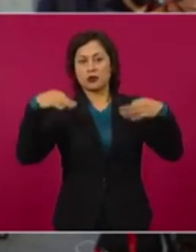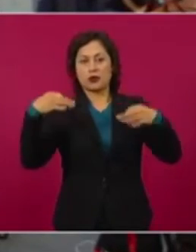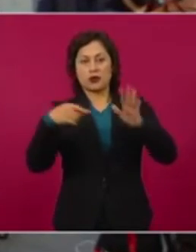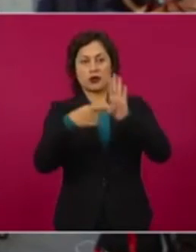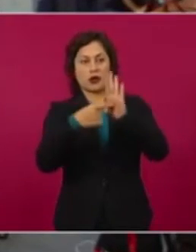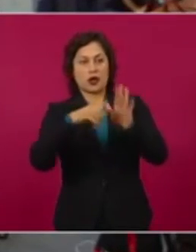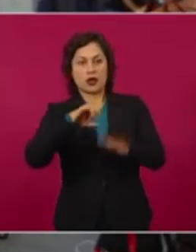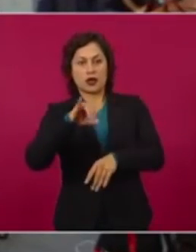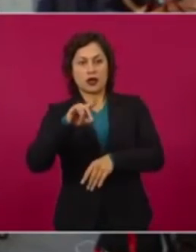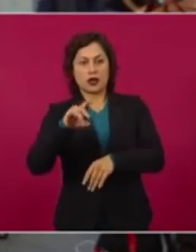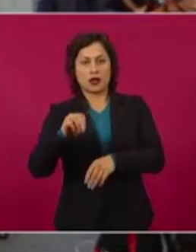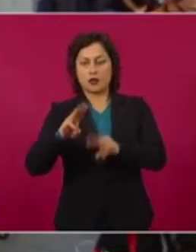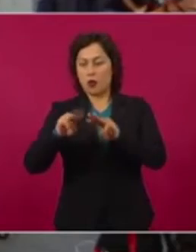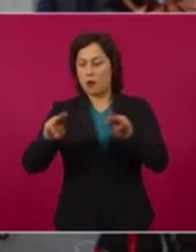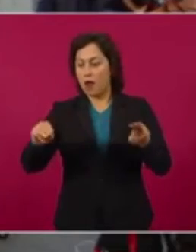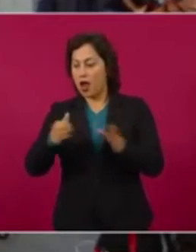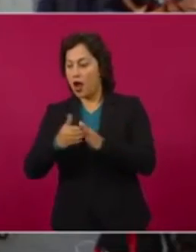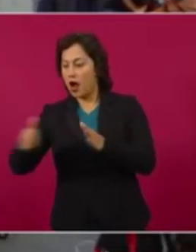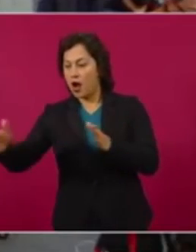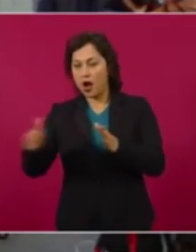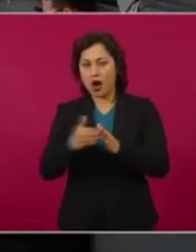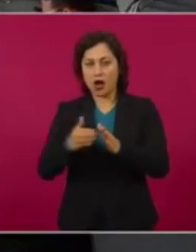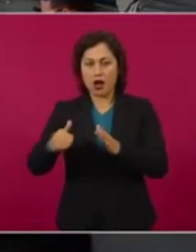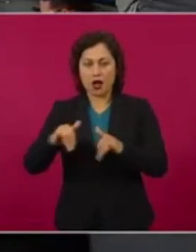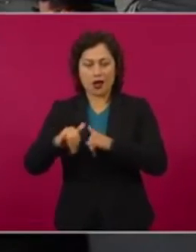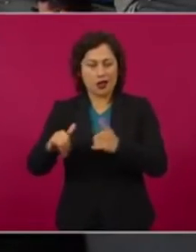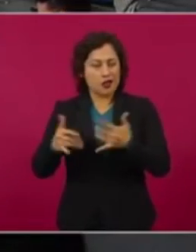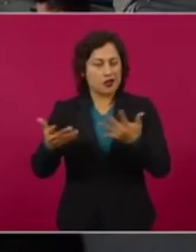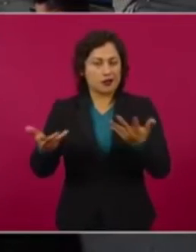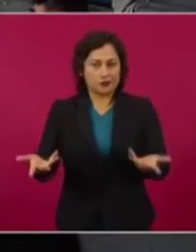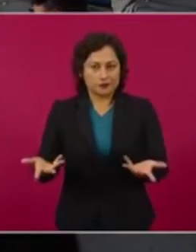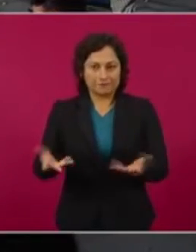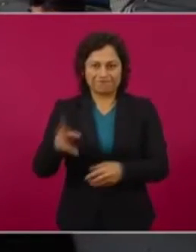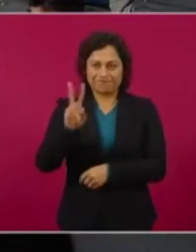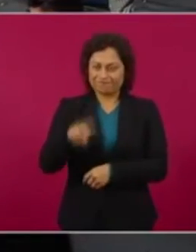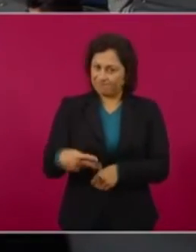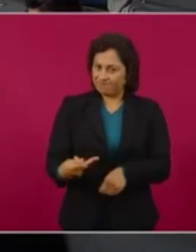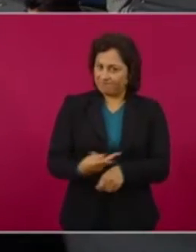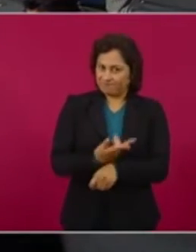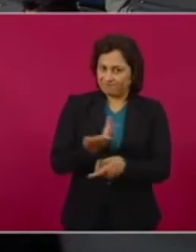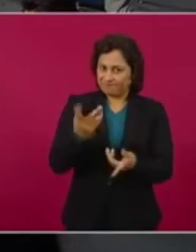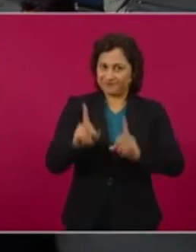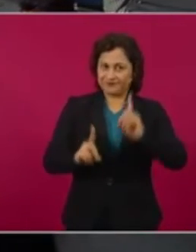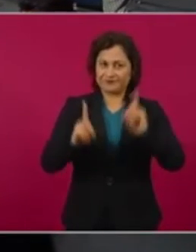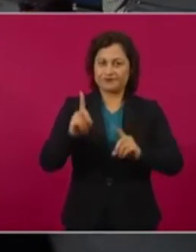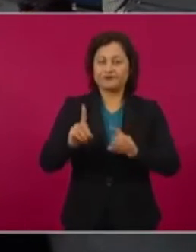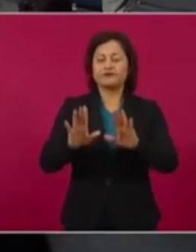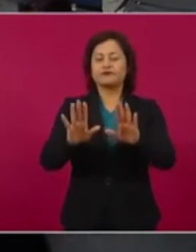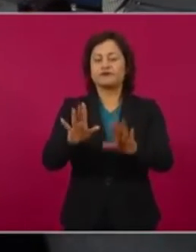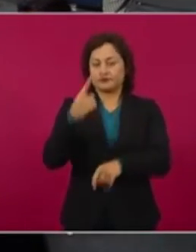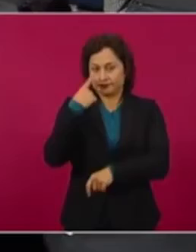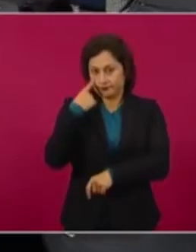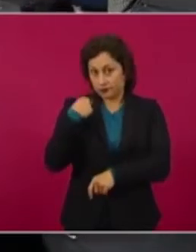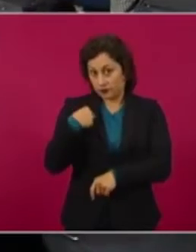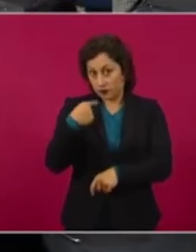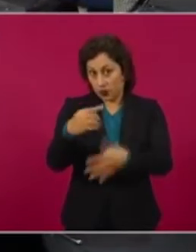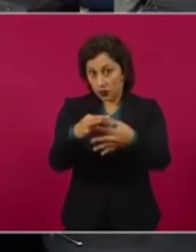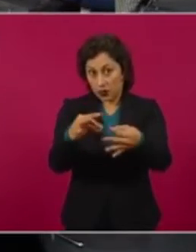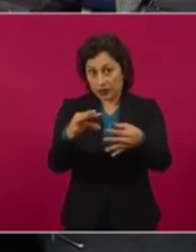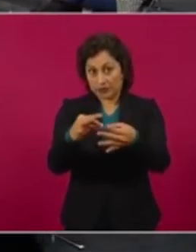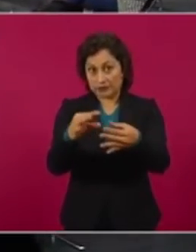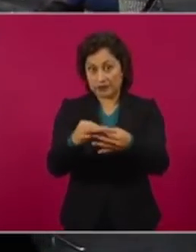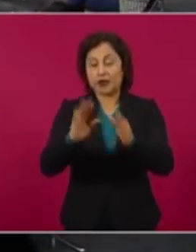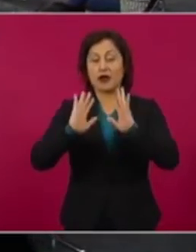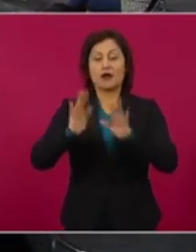mar. Ahí pareciera, señor presidente, hay una mafia que la conocemos como la